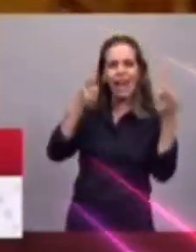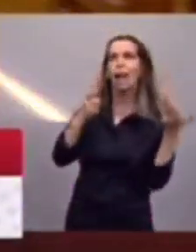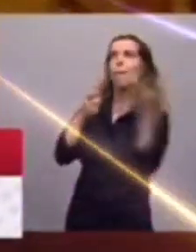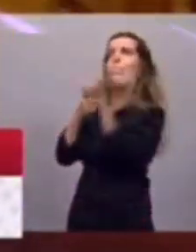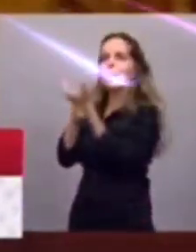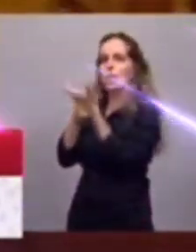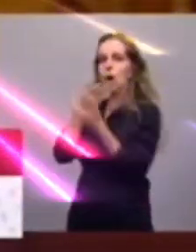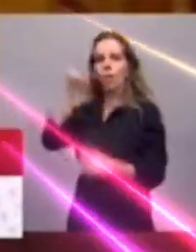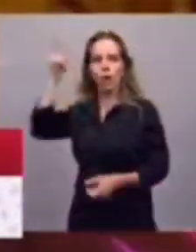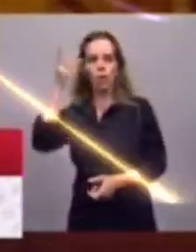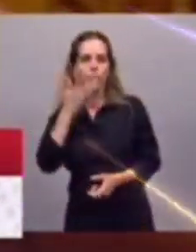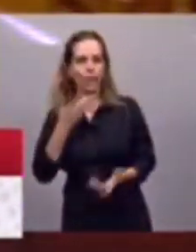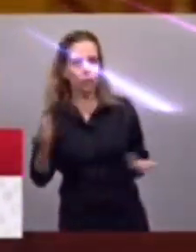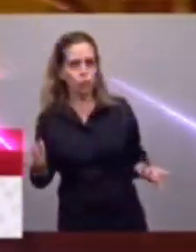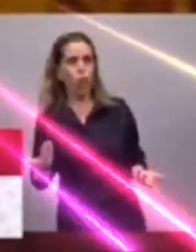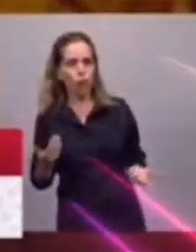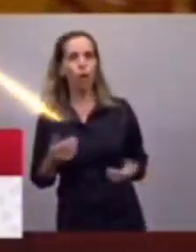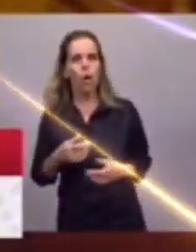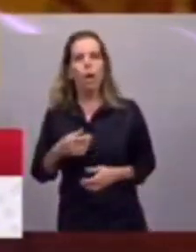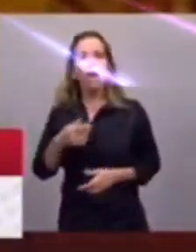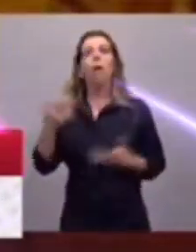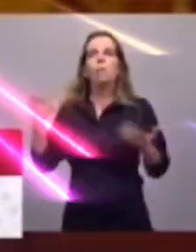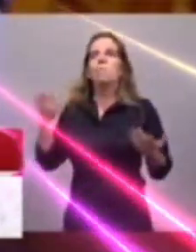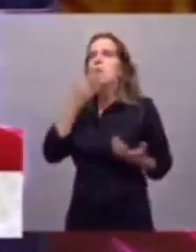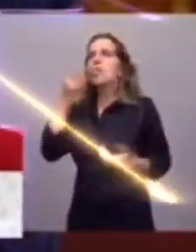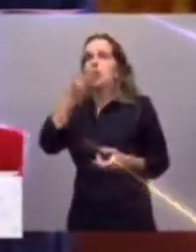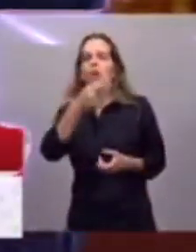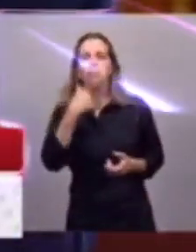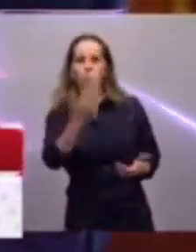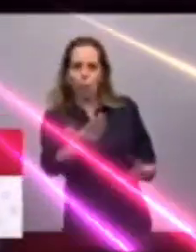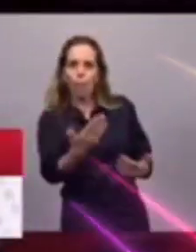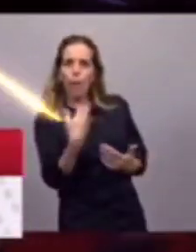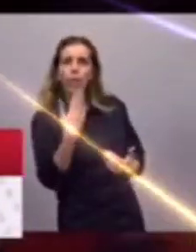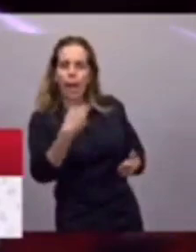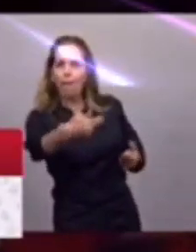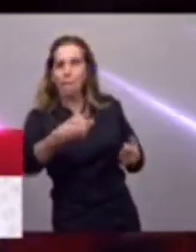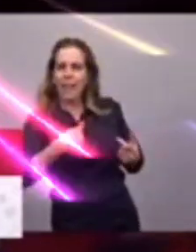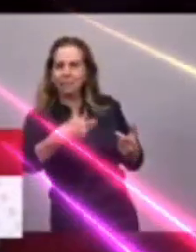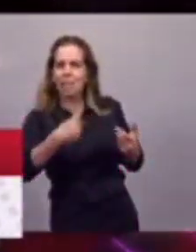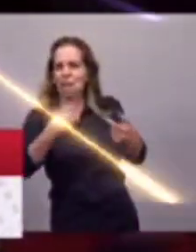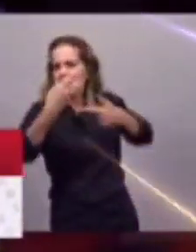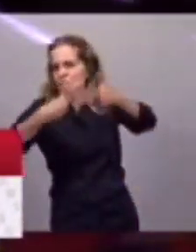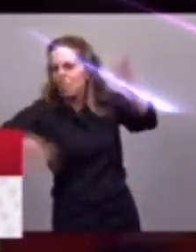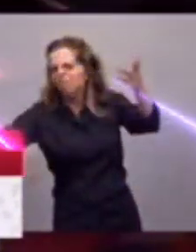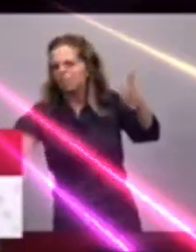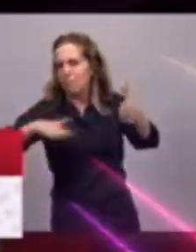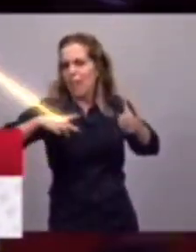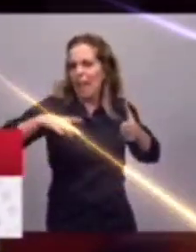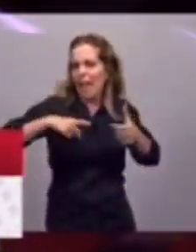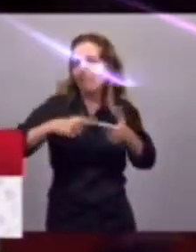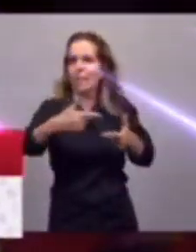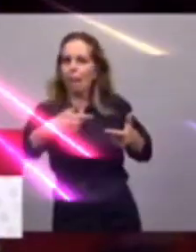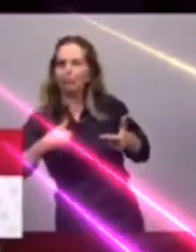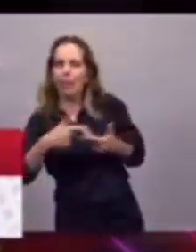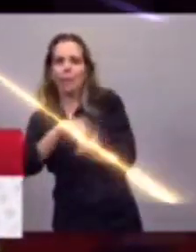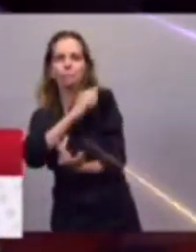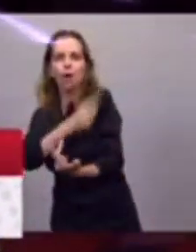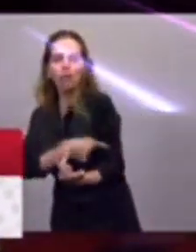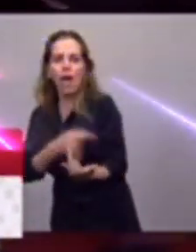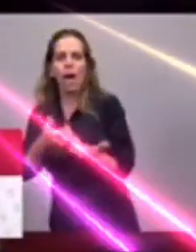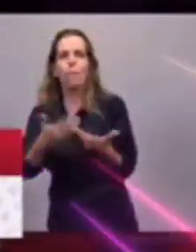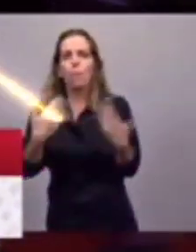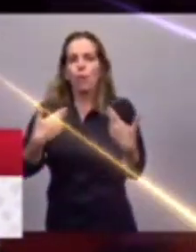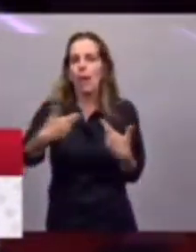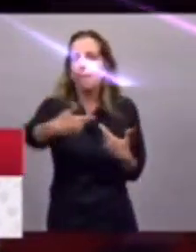le dijo: mira, podrías haber pedido riquezas, podrías haber pedido poder,